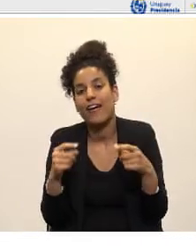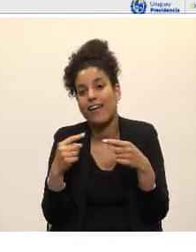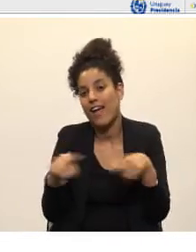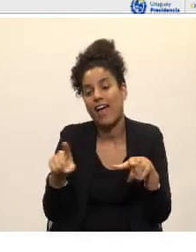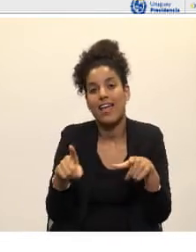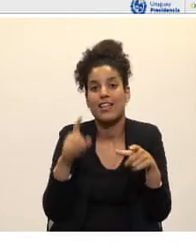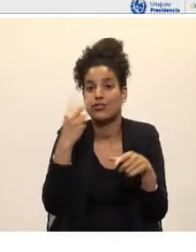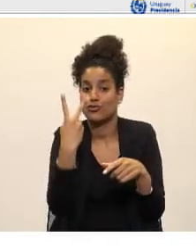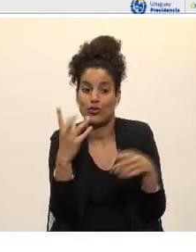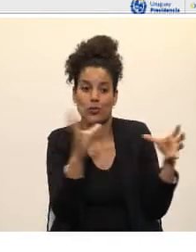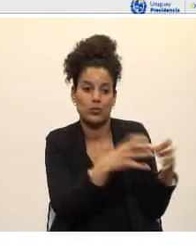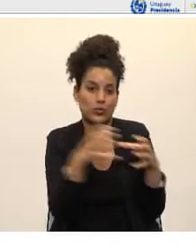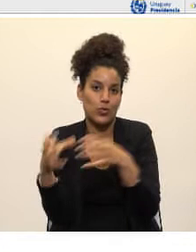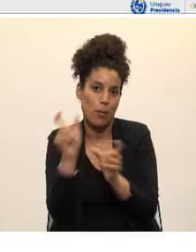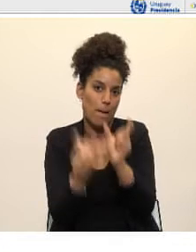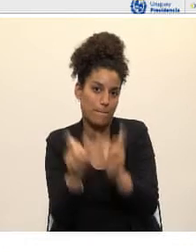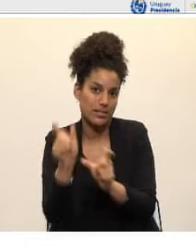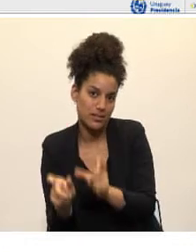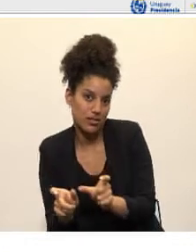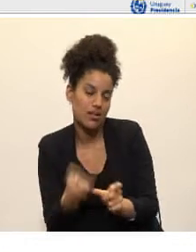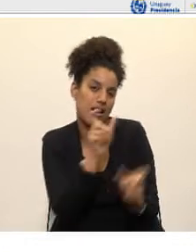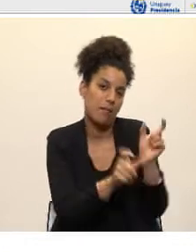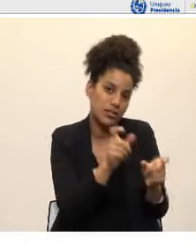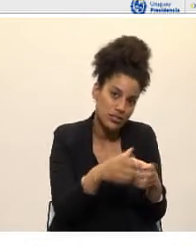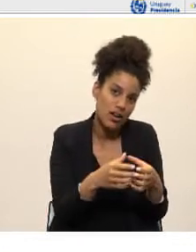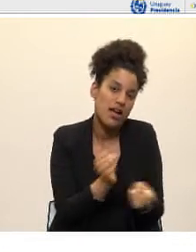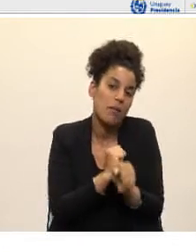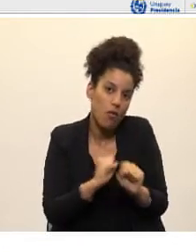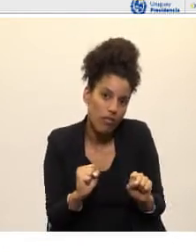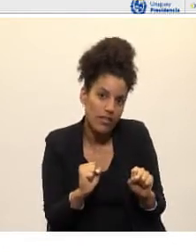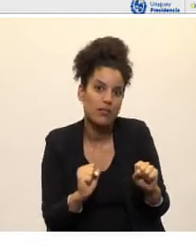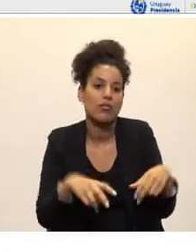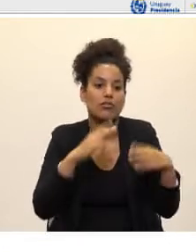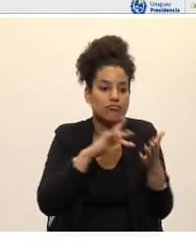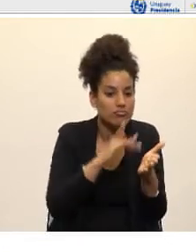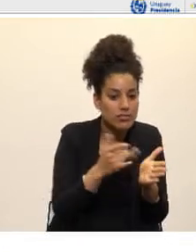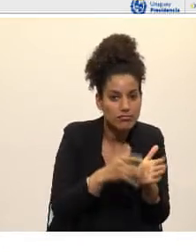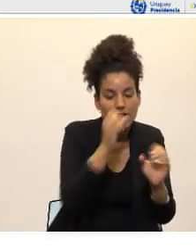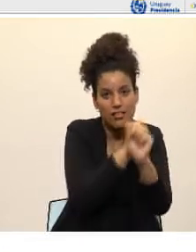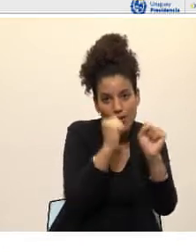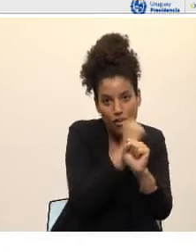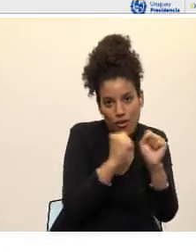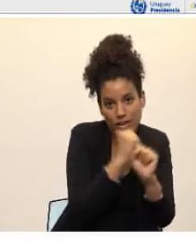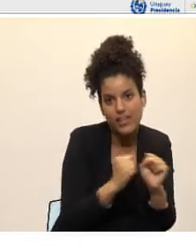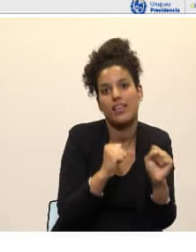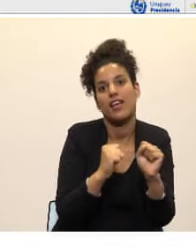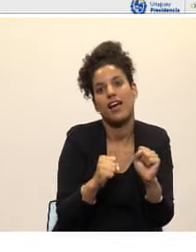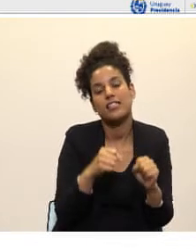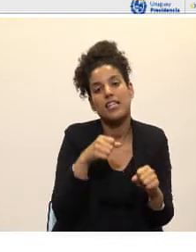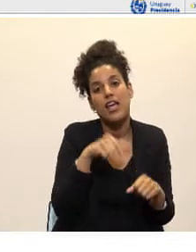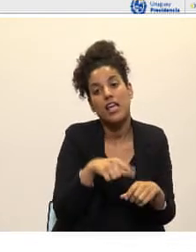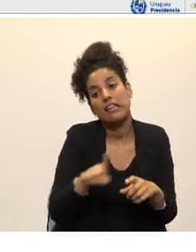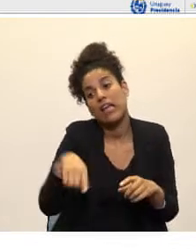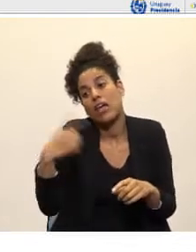la tecnología, nos apropiamos de ella con usos más potentes, más genuinos, más creativos,